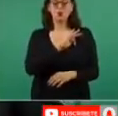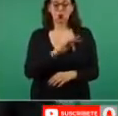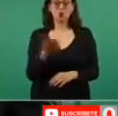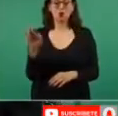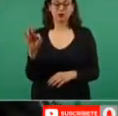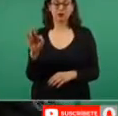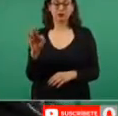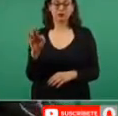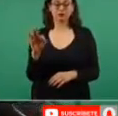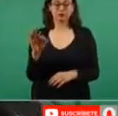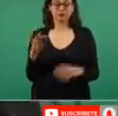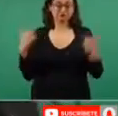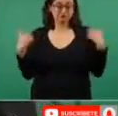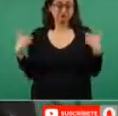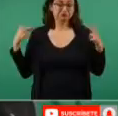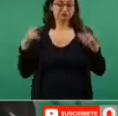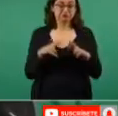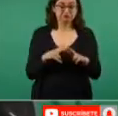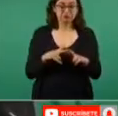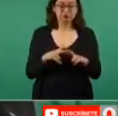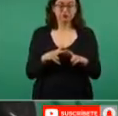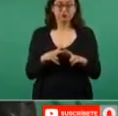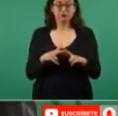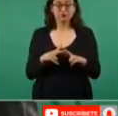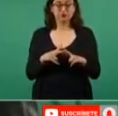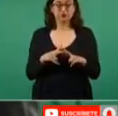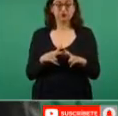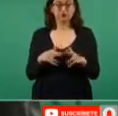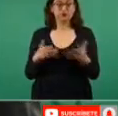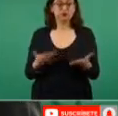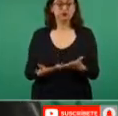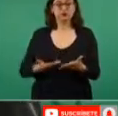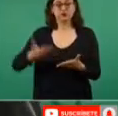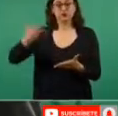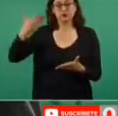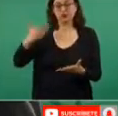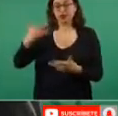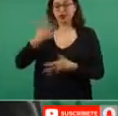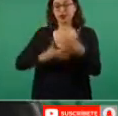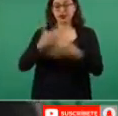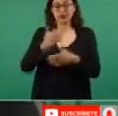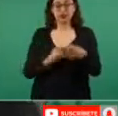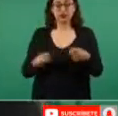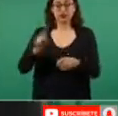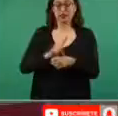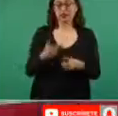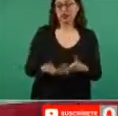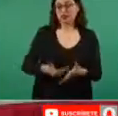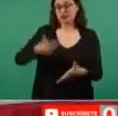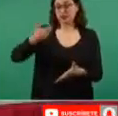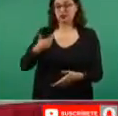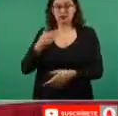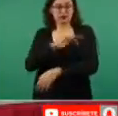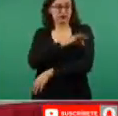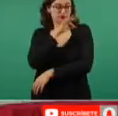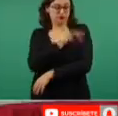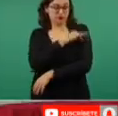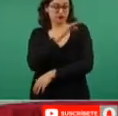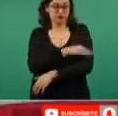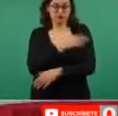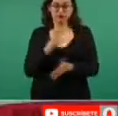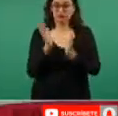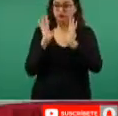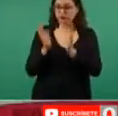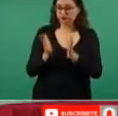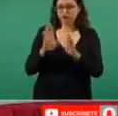se vacunaron maestros desde hace más de 15 días, ya la semana